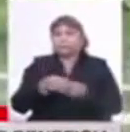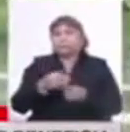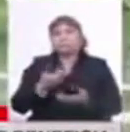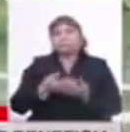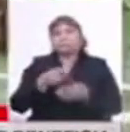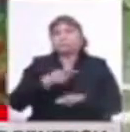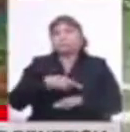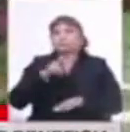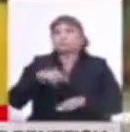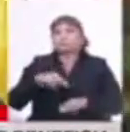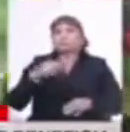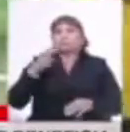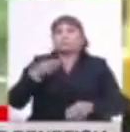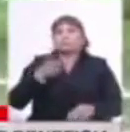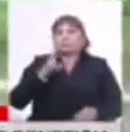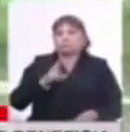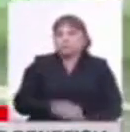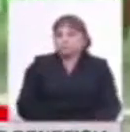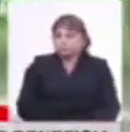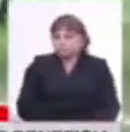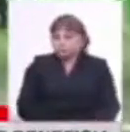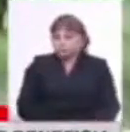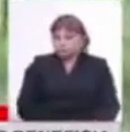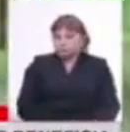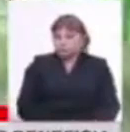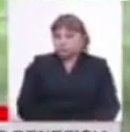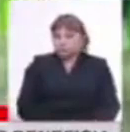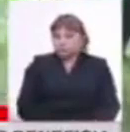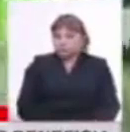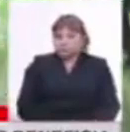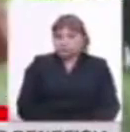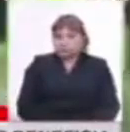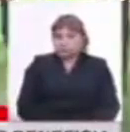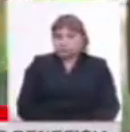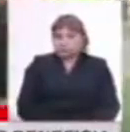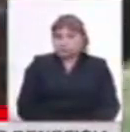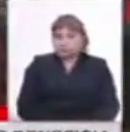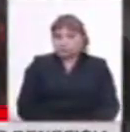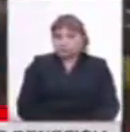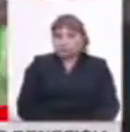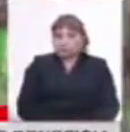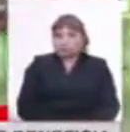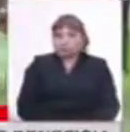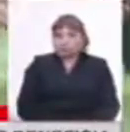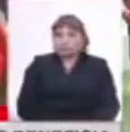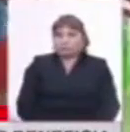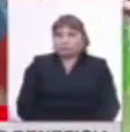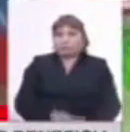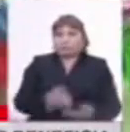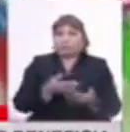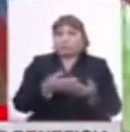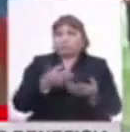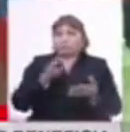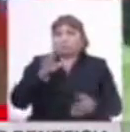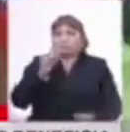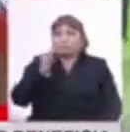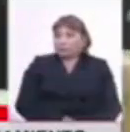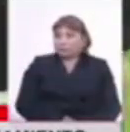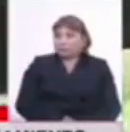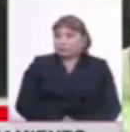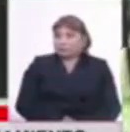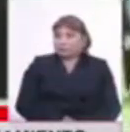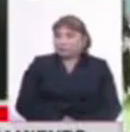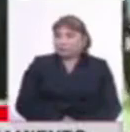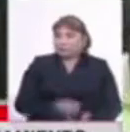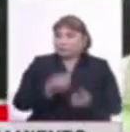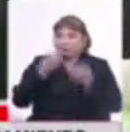en realidad ella viajó a Legles Pampa y casi se desmaya la señora y fue con todo su séquito de asesores modelos